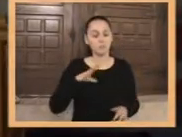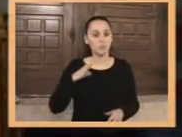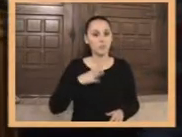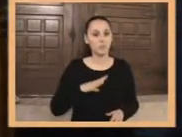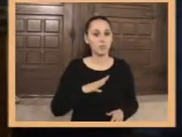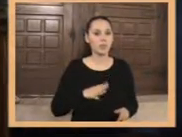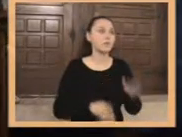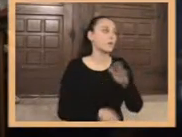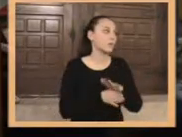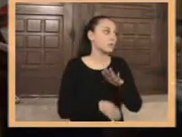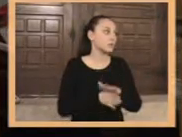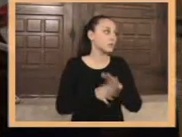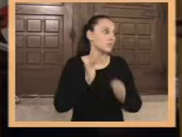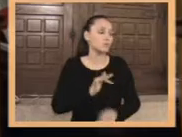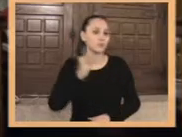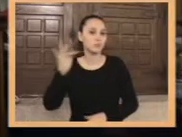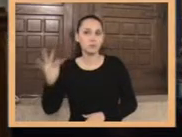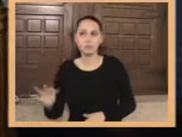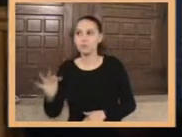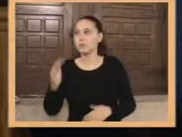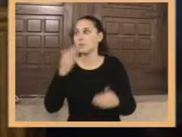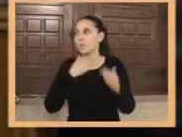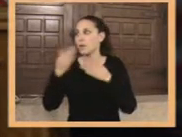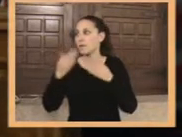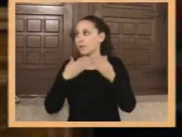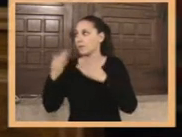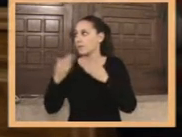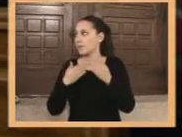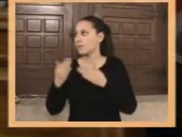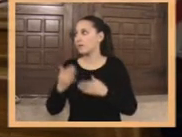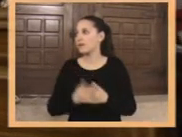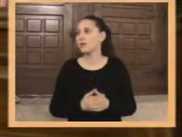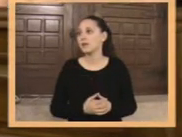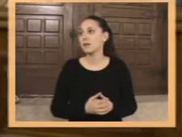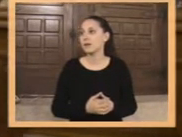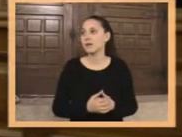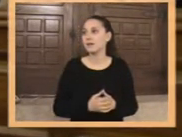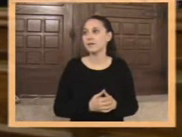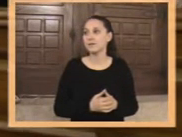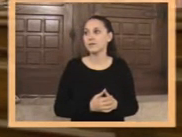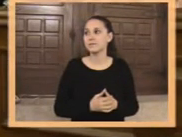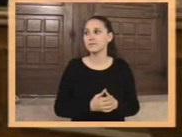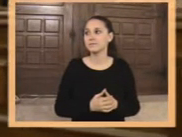continuar, tiene la palabra el señor Rodríguez. Las gallinas en el corral. Rodríguez, señor Rodríguez, tiene la palabra.